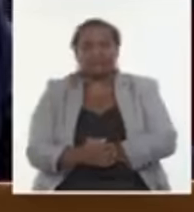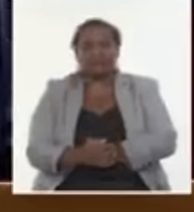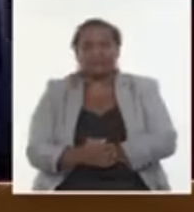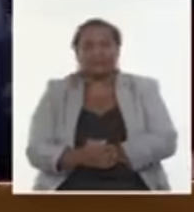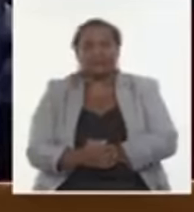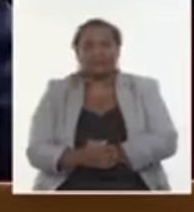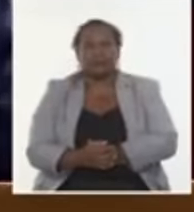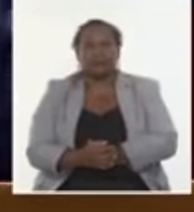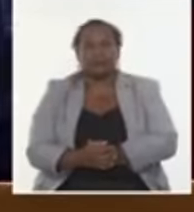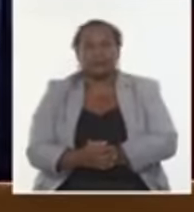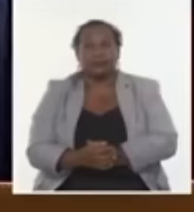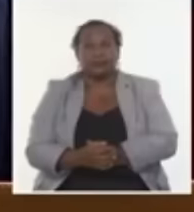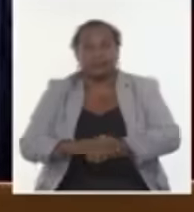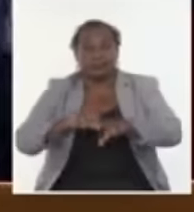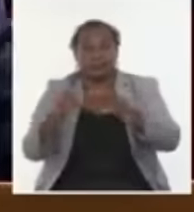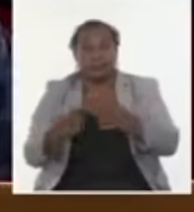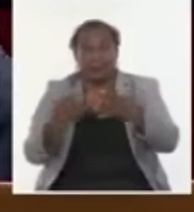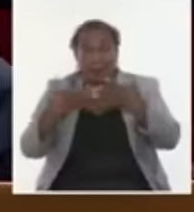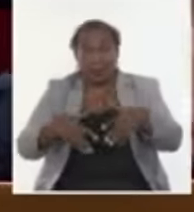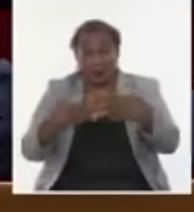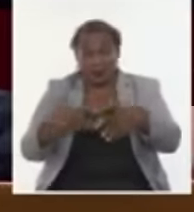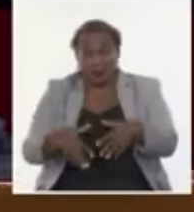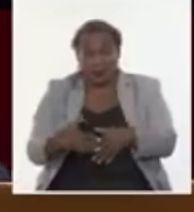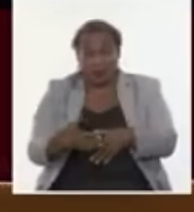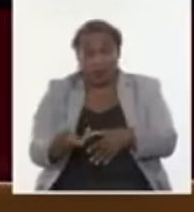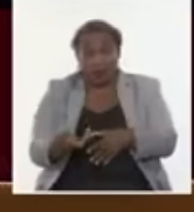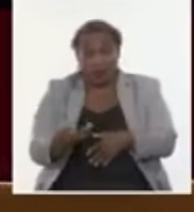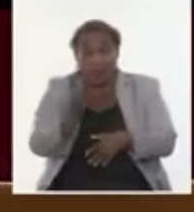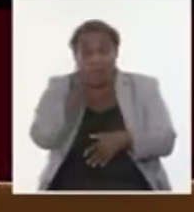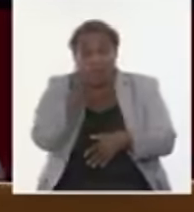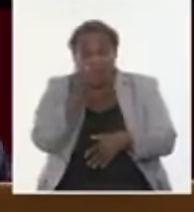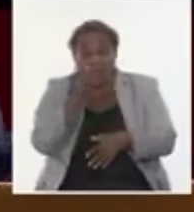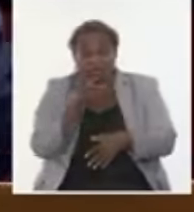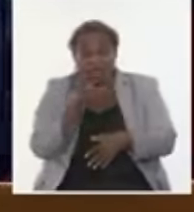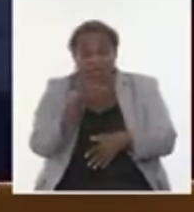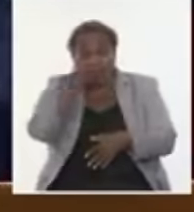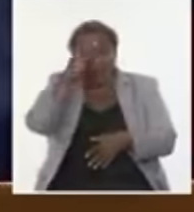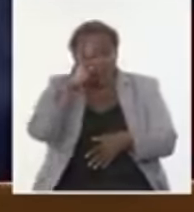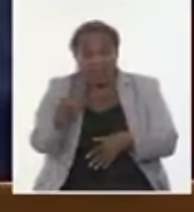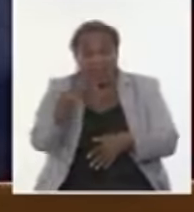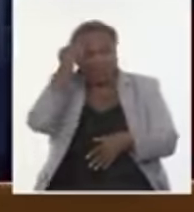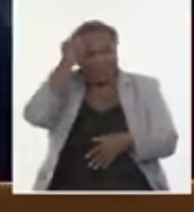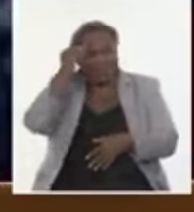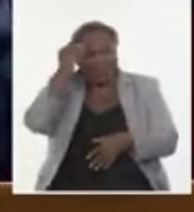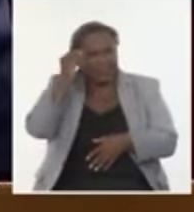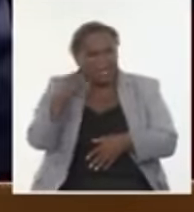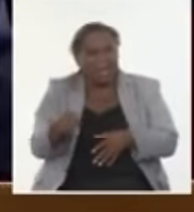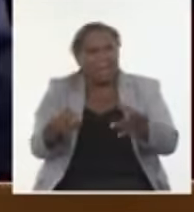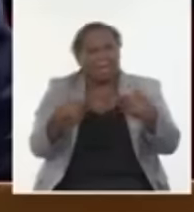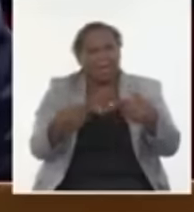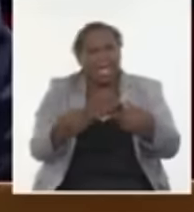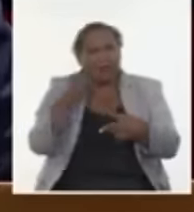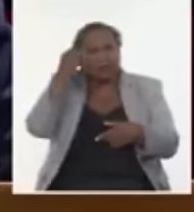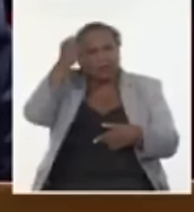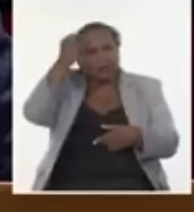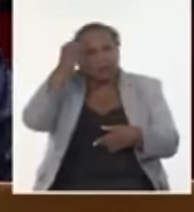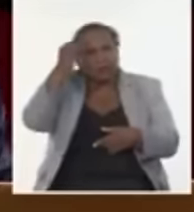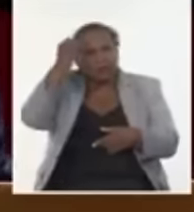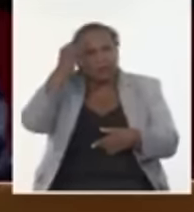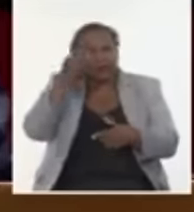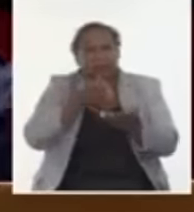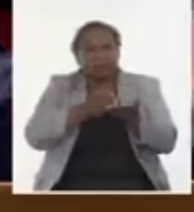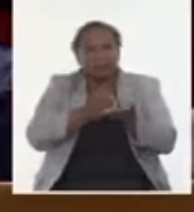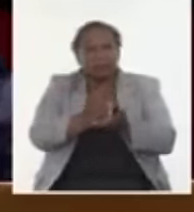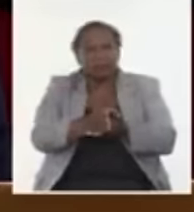Ahora, en sentido general, las producciones agrícolas en el país, y se hizo un análisis fuerte en el pleno del Comité Central, mantiene la